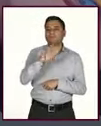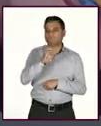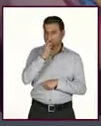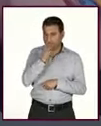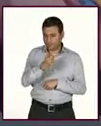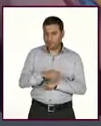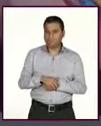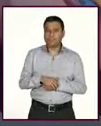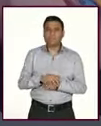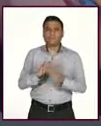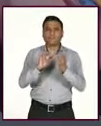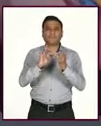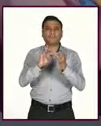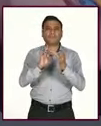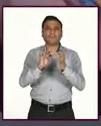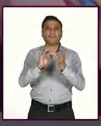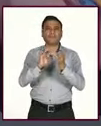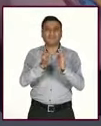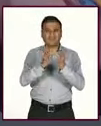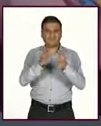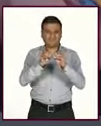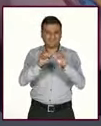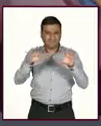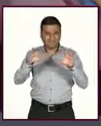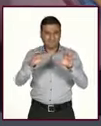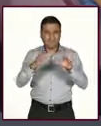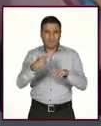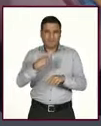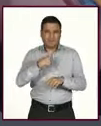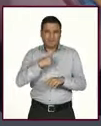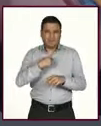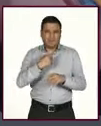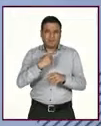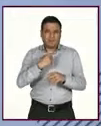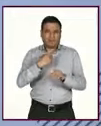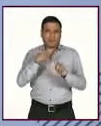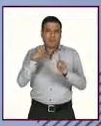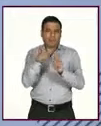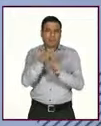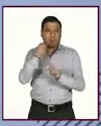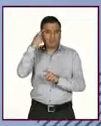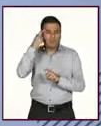las redes sociales en la salud mental, Fanny? Pues creo que